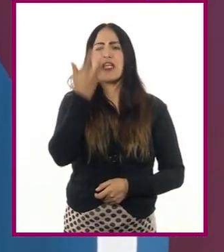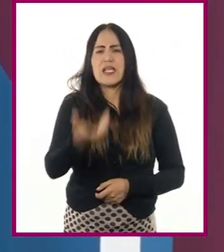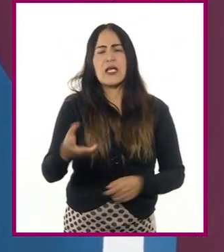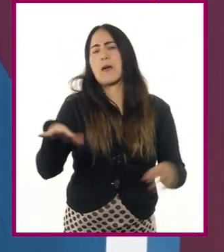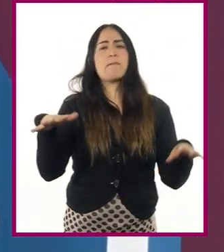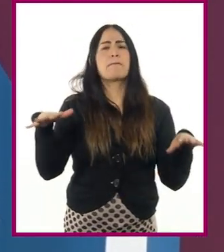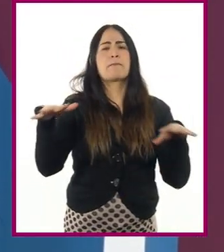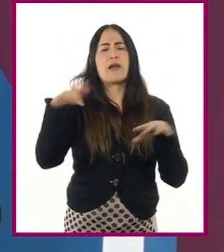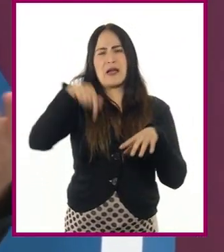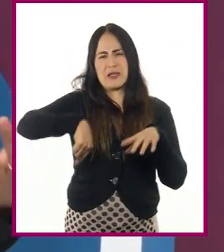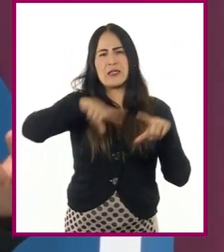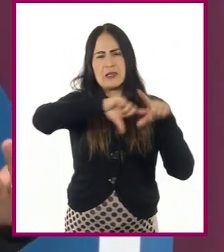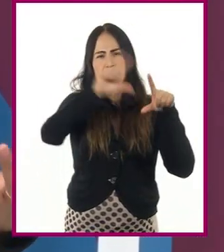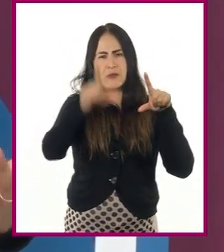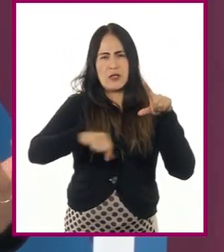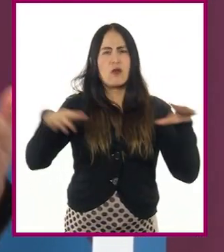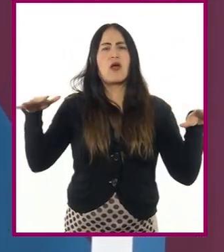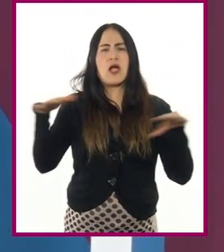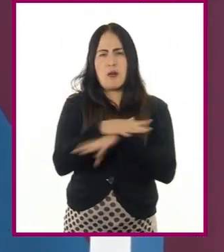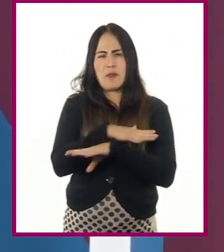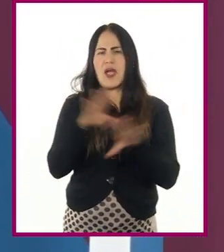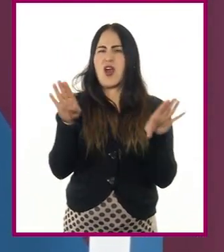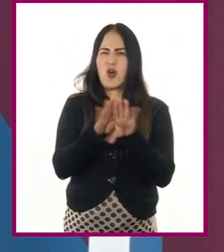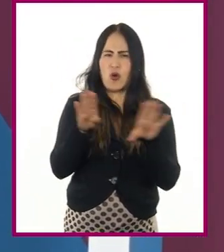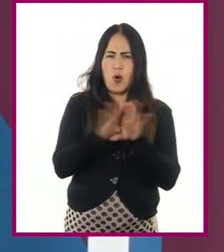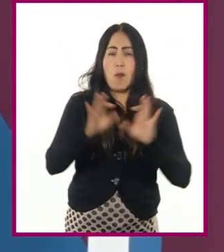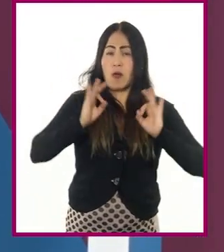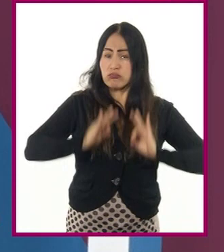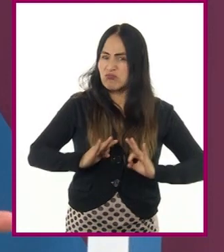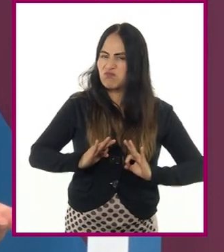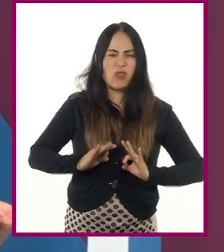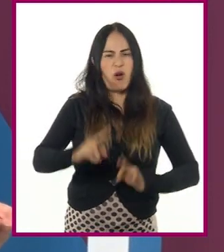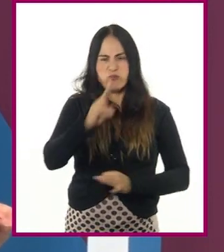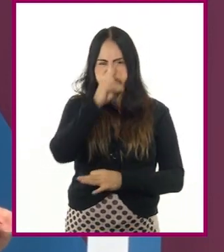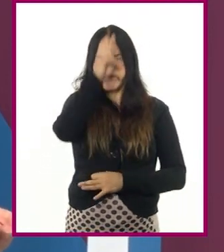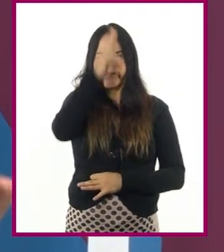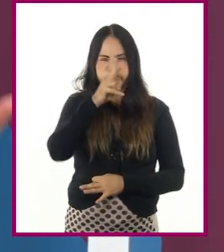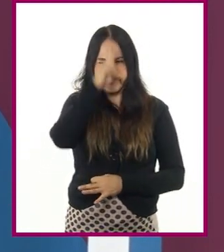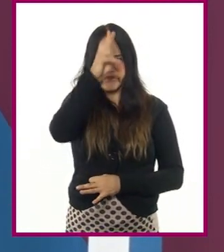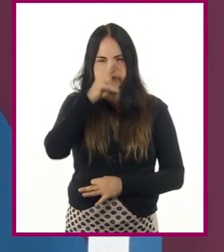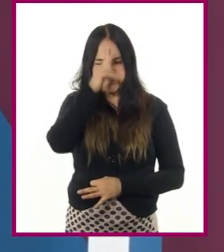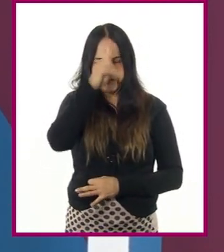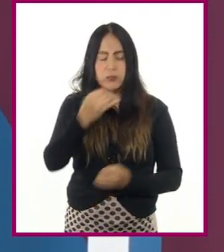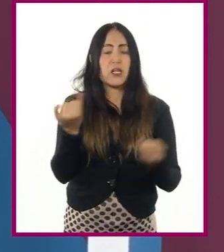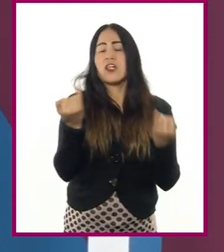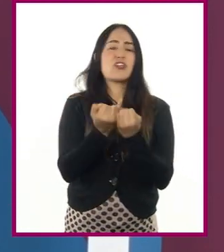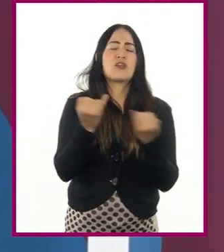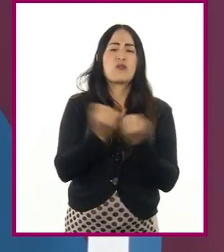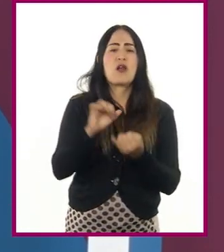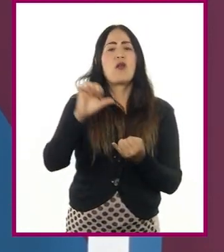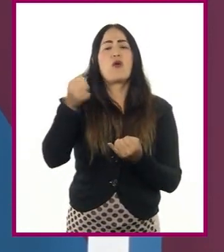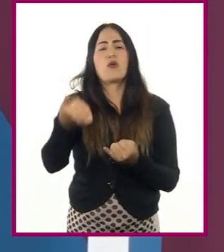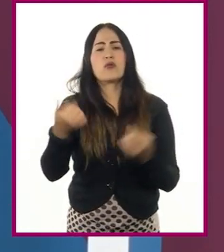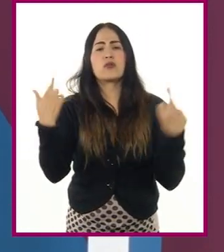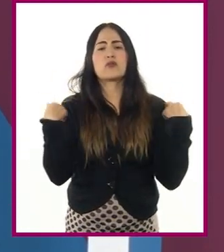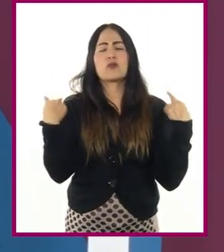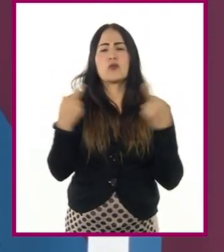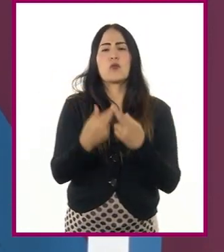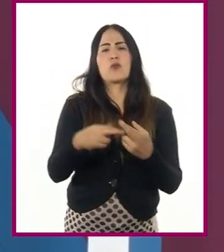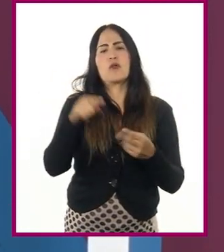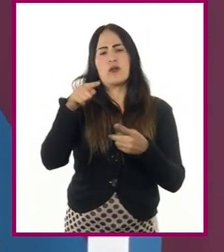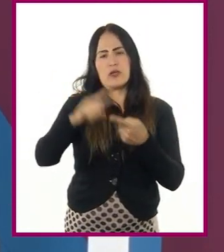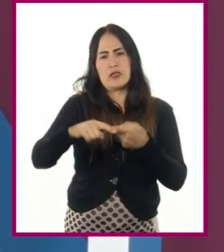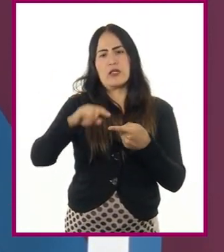vía violenta. Algunos operaban en las ciudades y otros, como los encabezados por los maestros normalistas